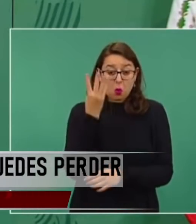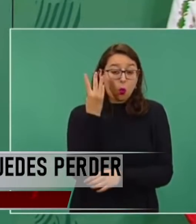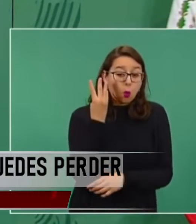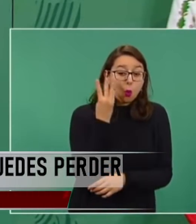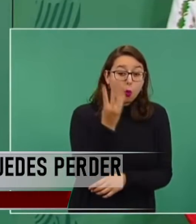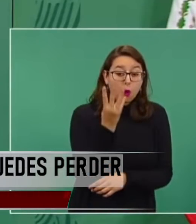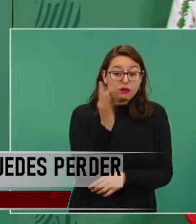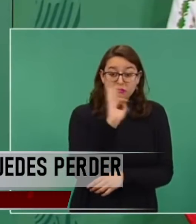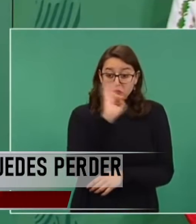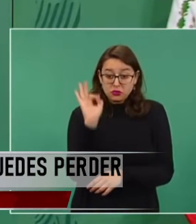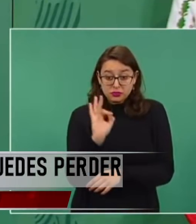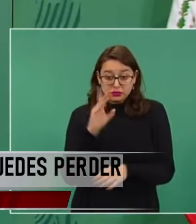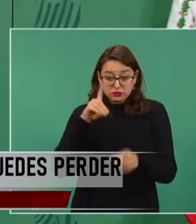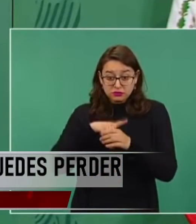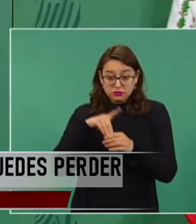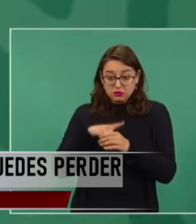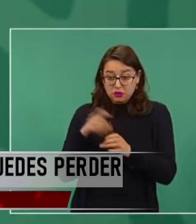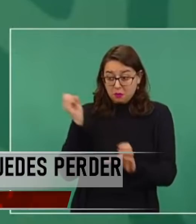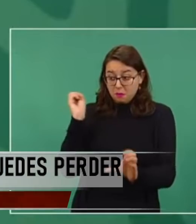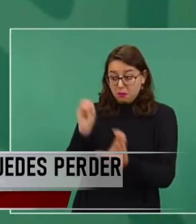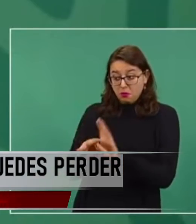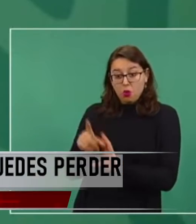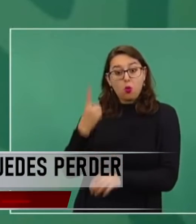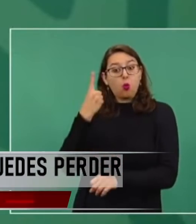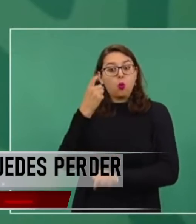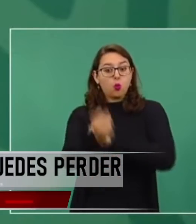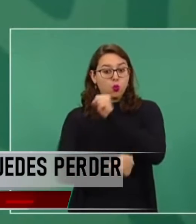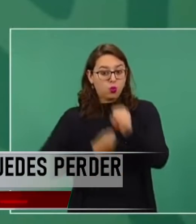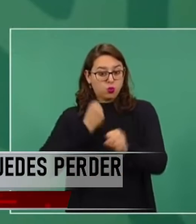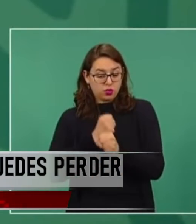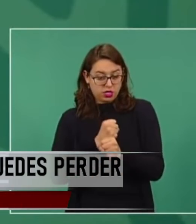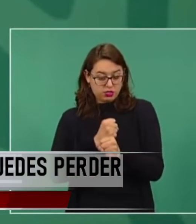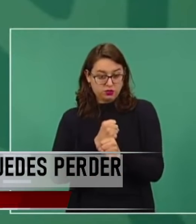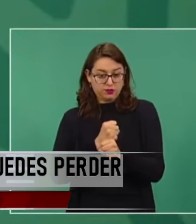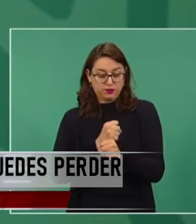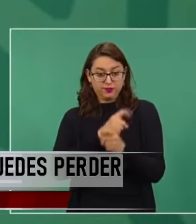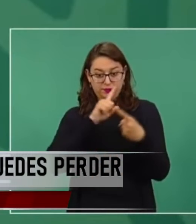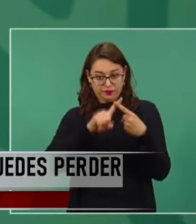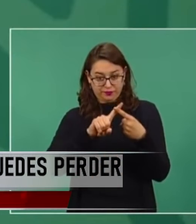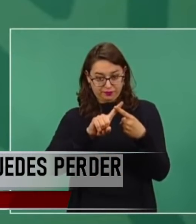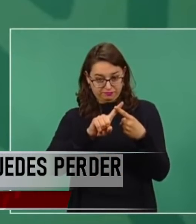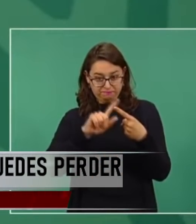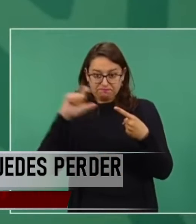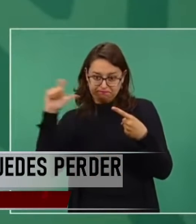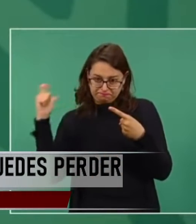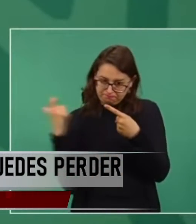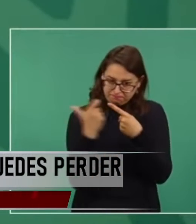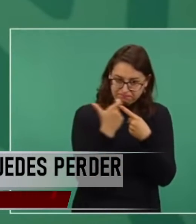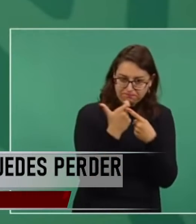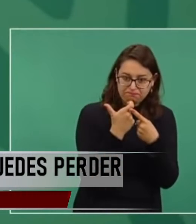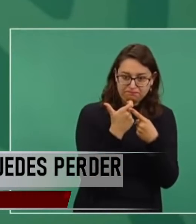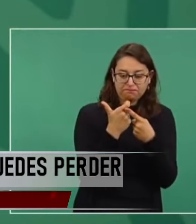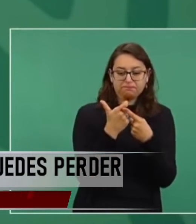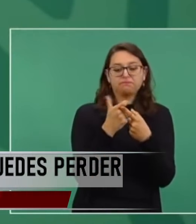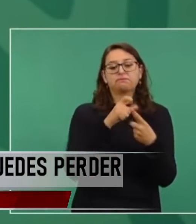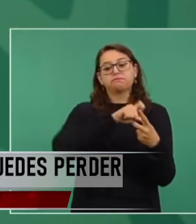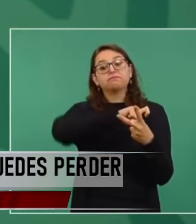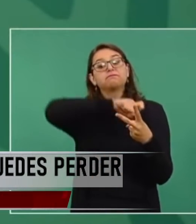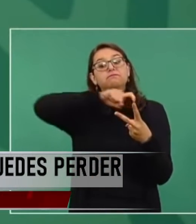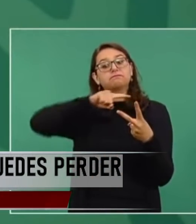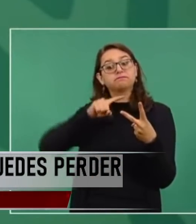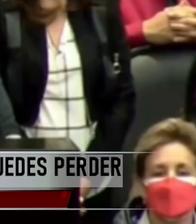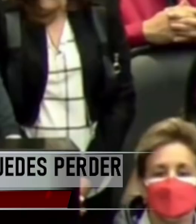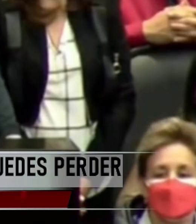que el priista Rubén Moreira dijo que si no que no iban a aprobar la reforma eléctrica si no había negociaciones si no había